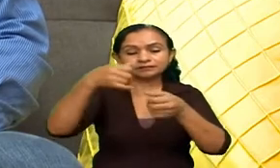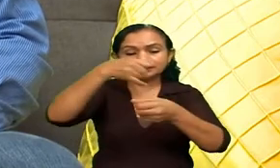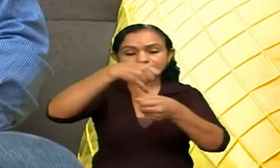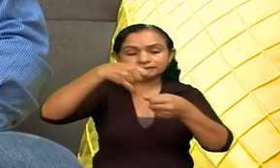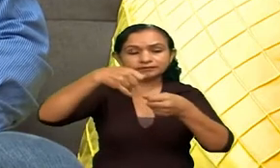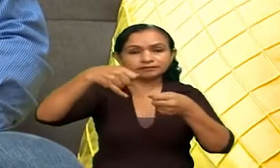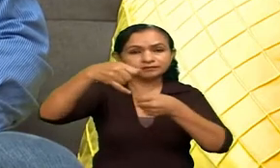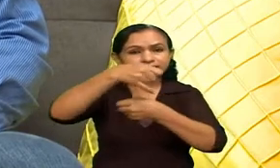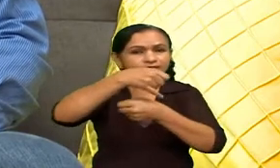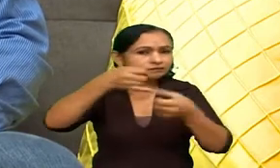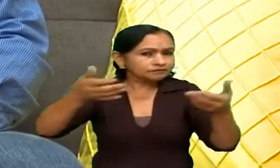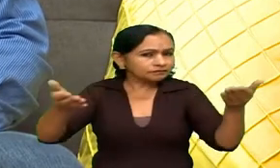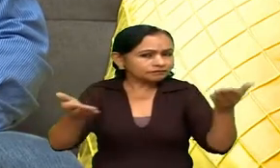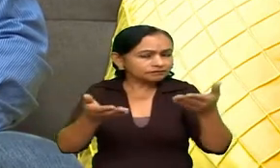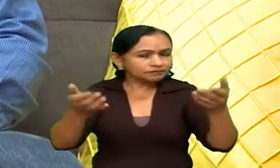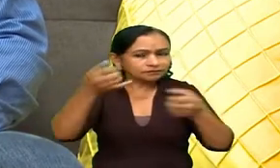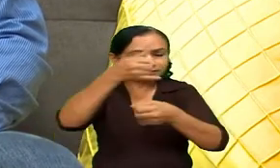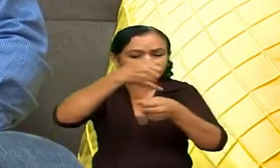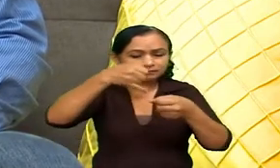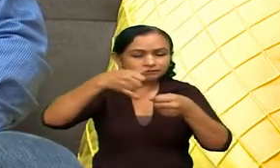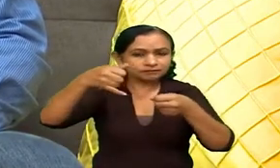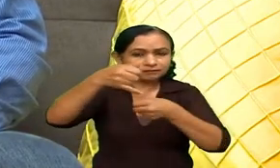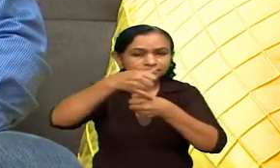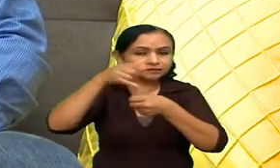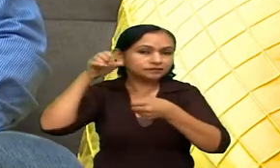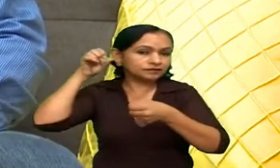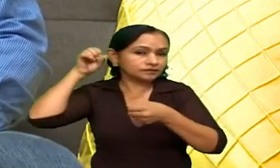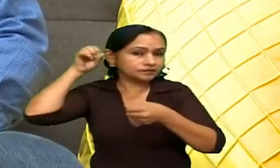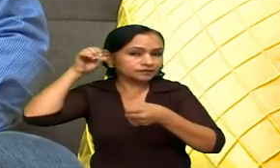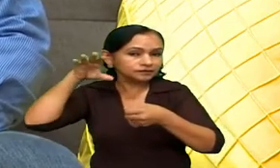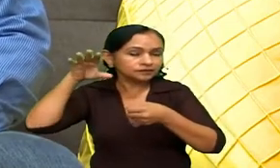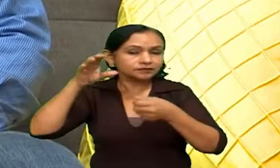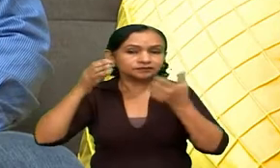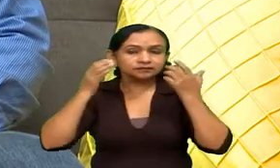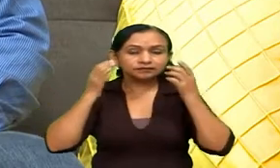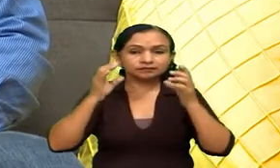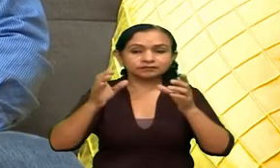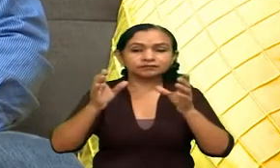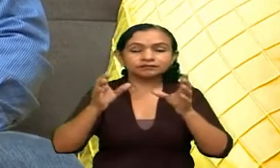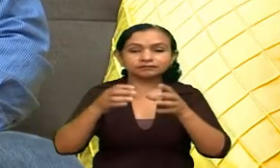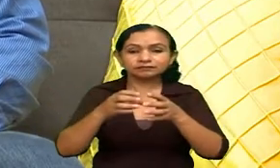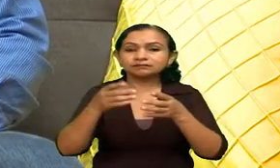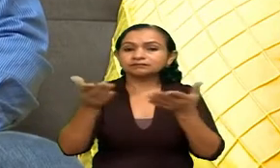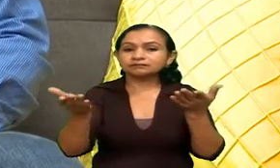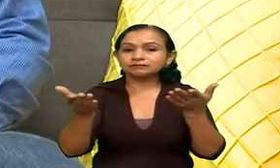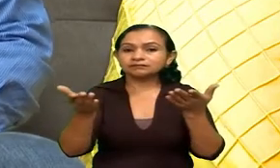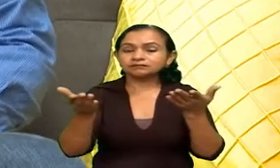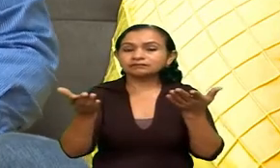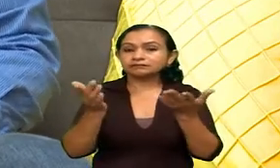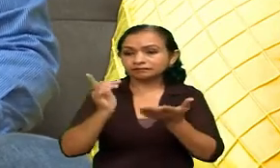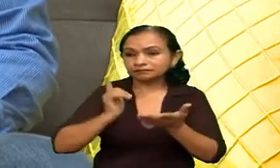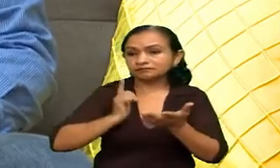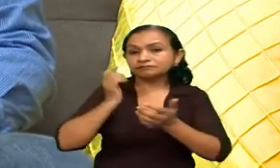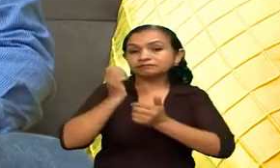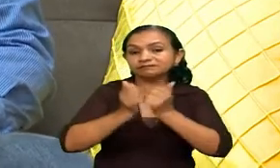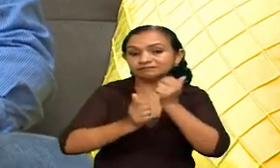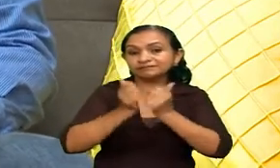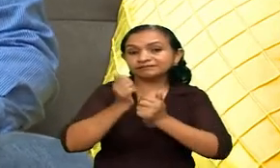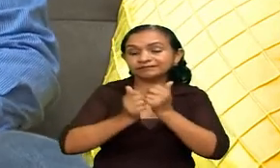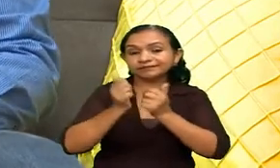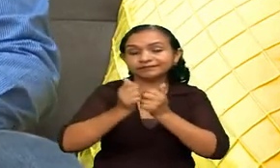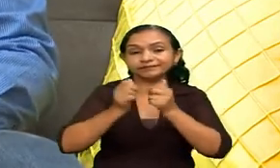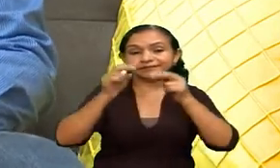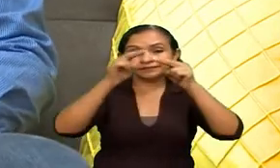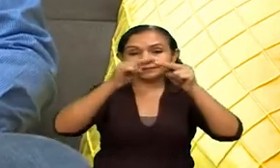porque Corn Island en principio es un destino turístico en el Caribe, pero también pues tenía problemas con el